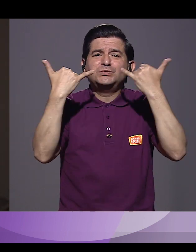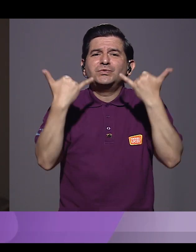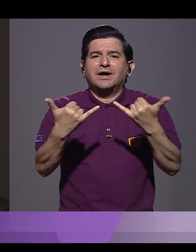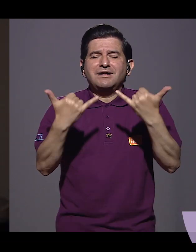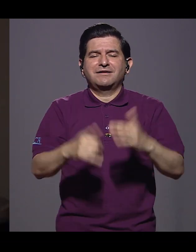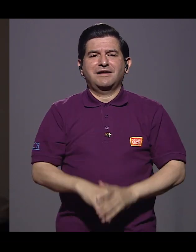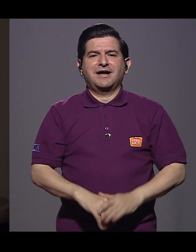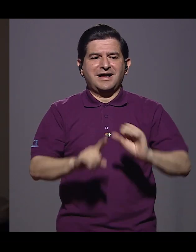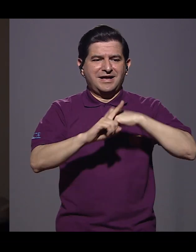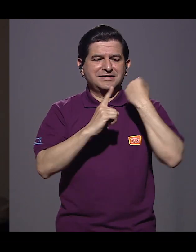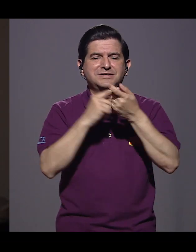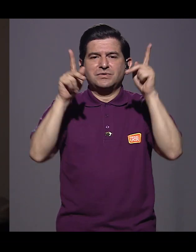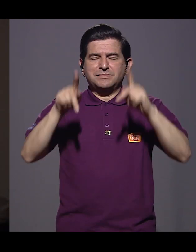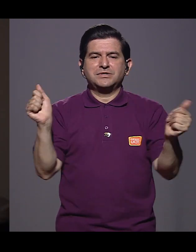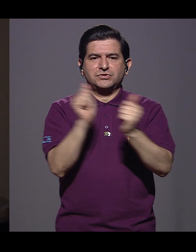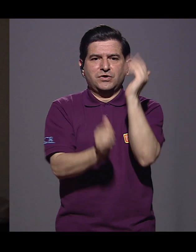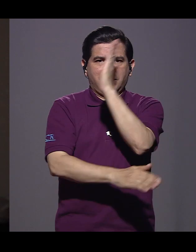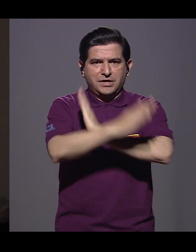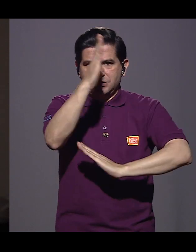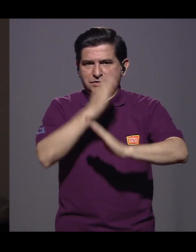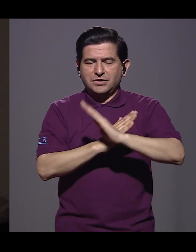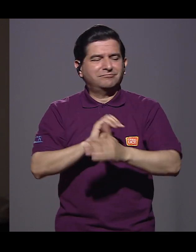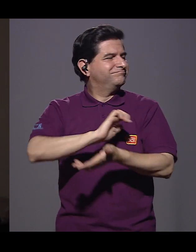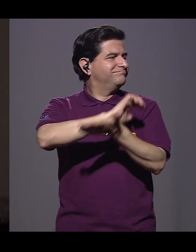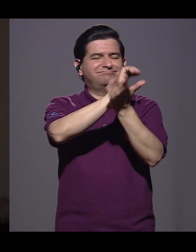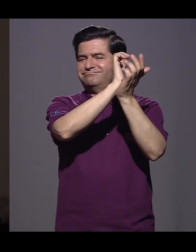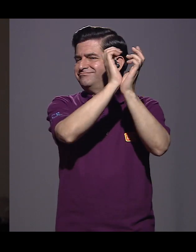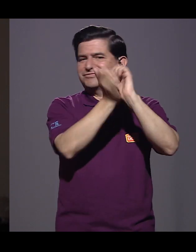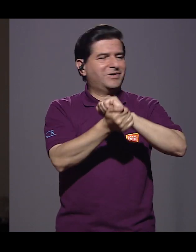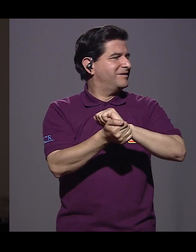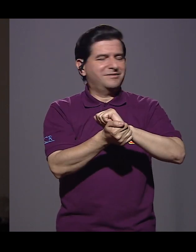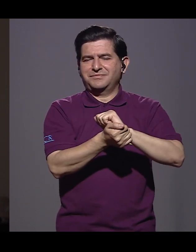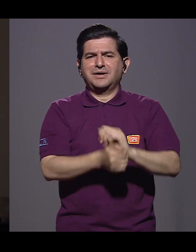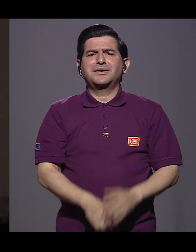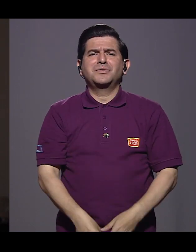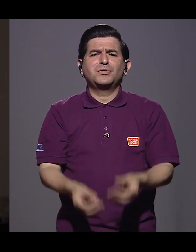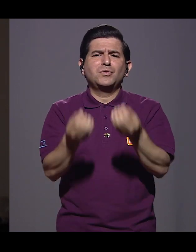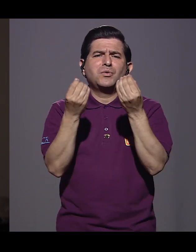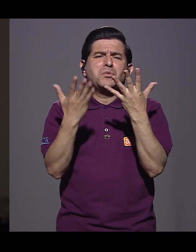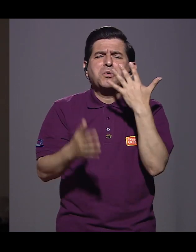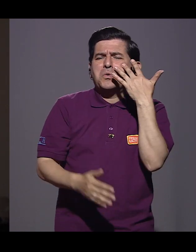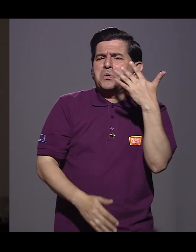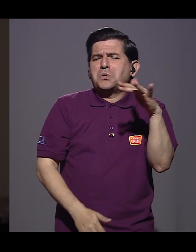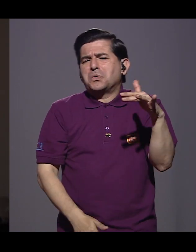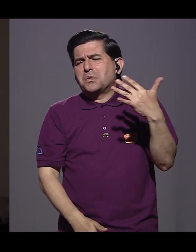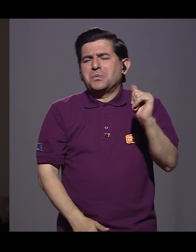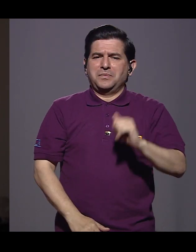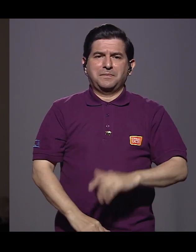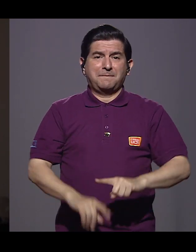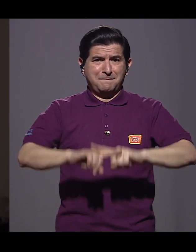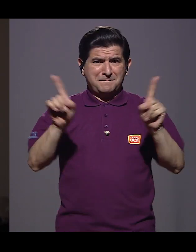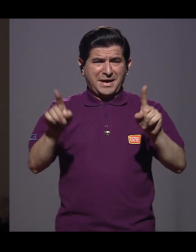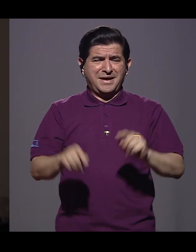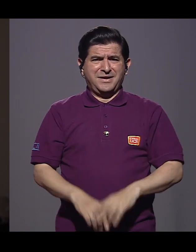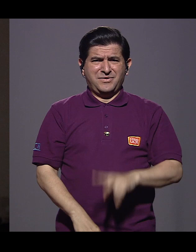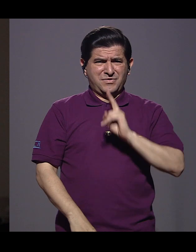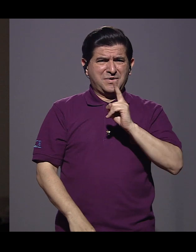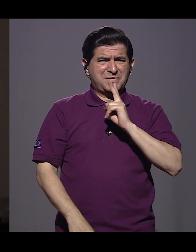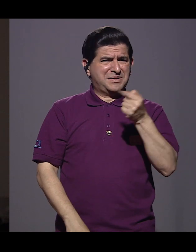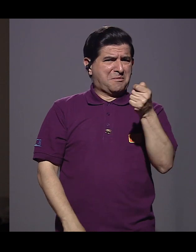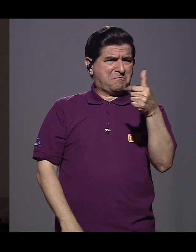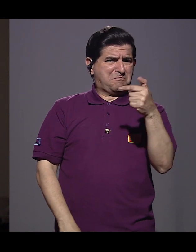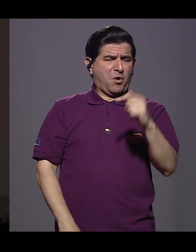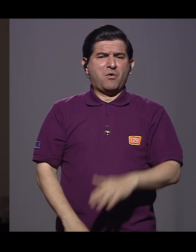estructural. La situación de las personas con discapacidad no ha cambiado mucho. Hay mucha apariencia, pero poca